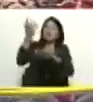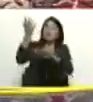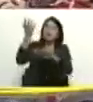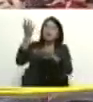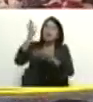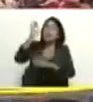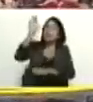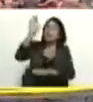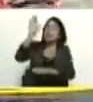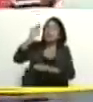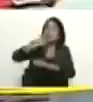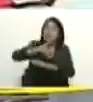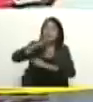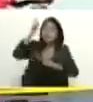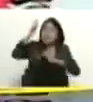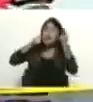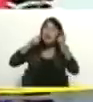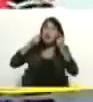comandante Hugo Chávez,